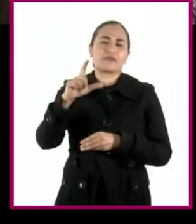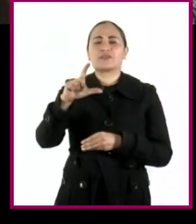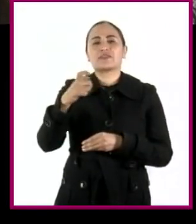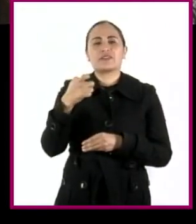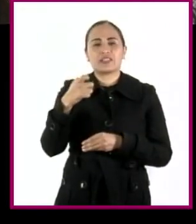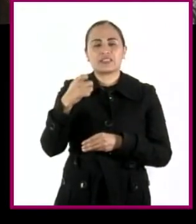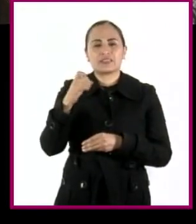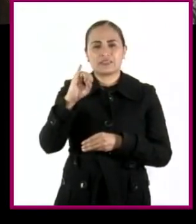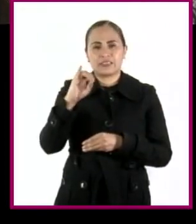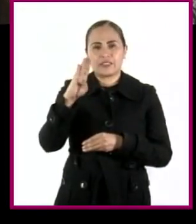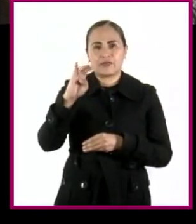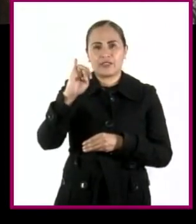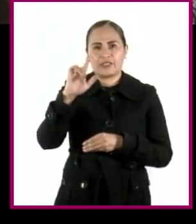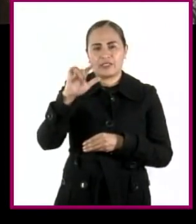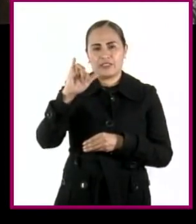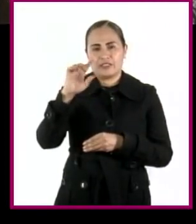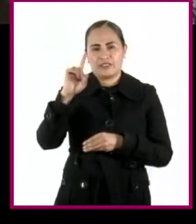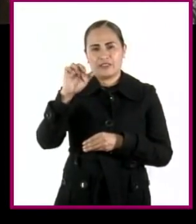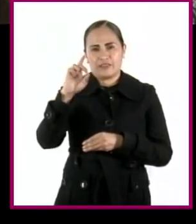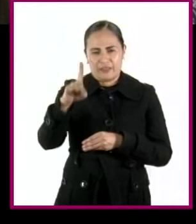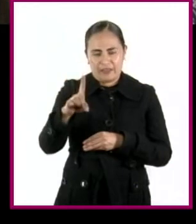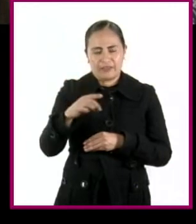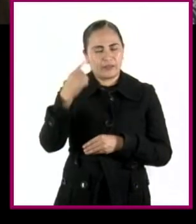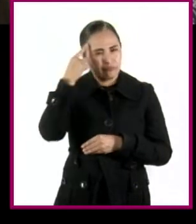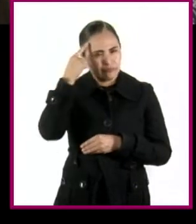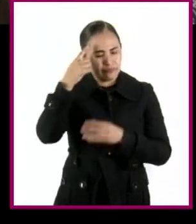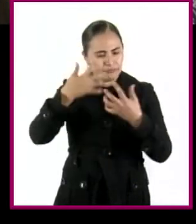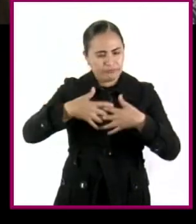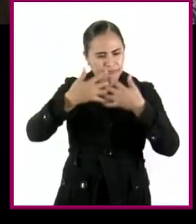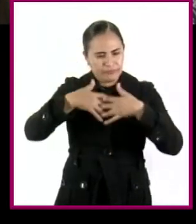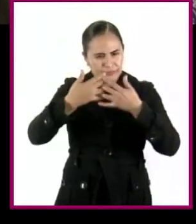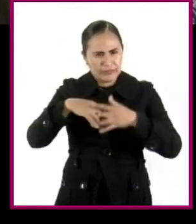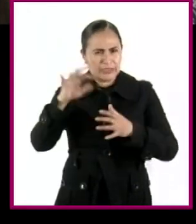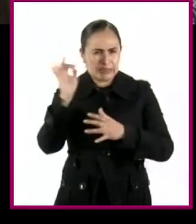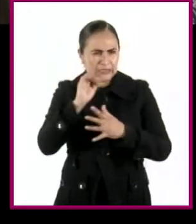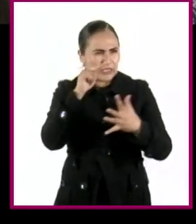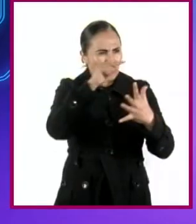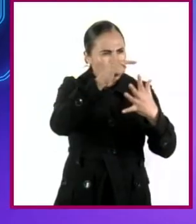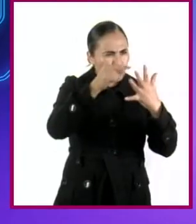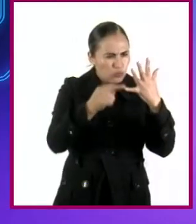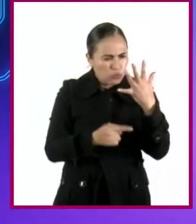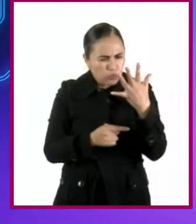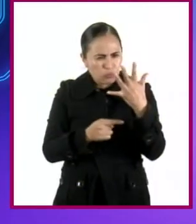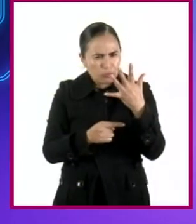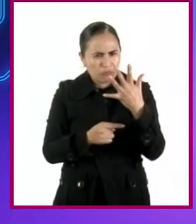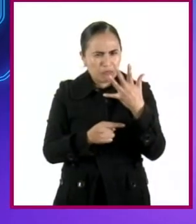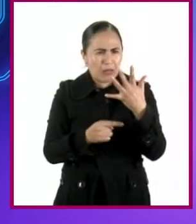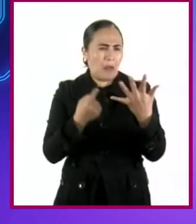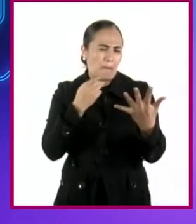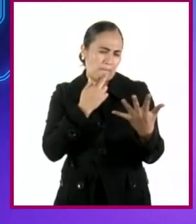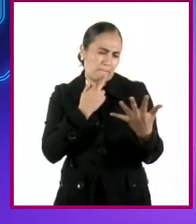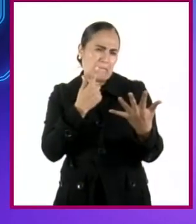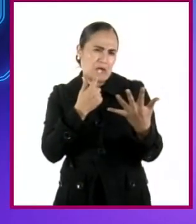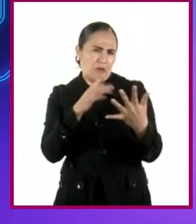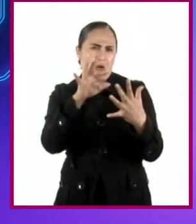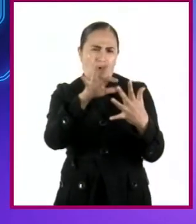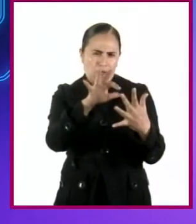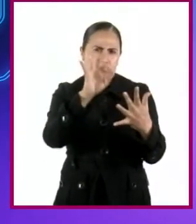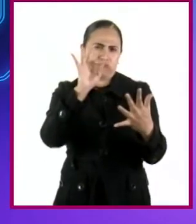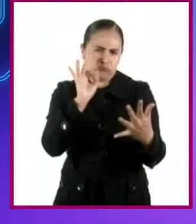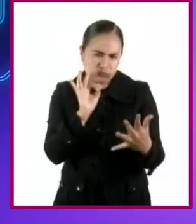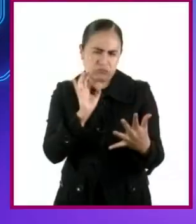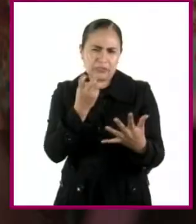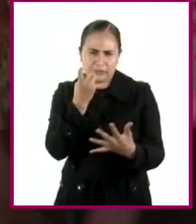cognitiva es aquella que nos permite tomar en cuenta una serie de opciones alternativas y elegir la mejor ante